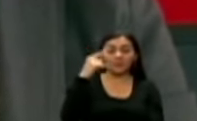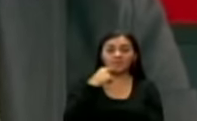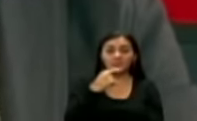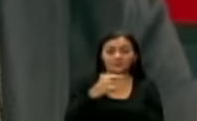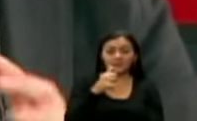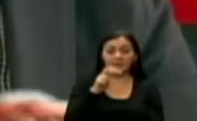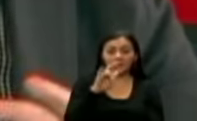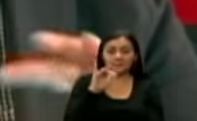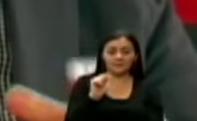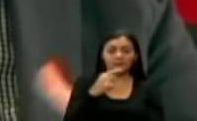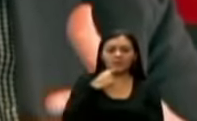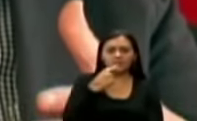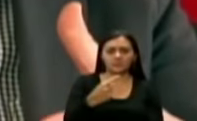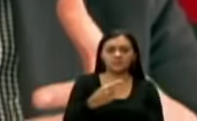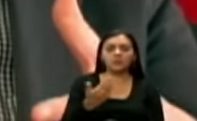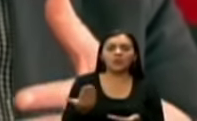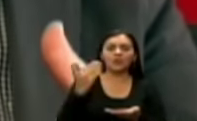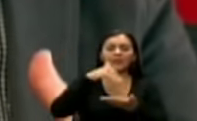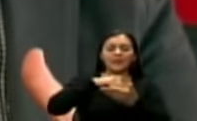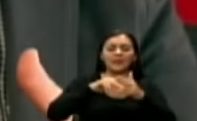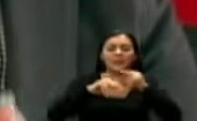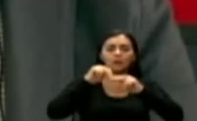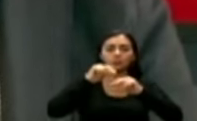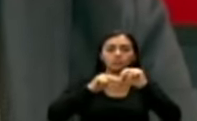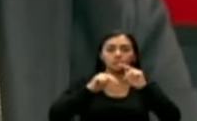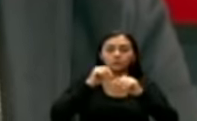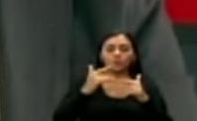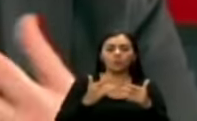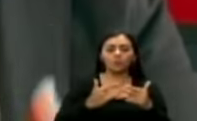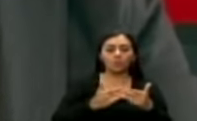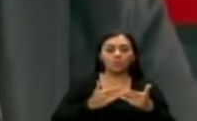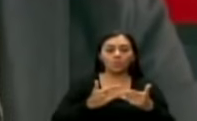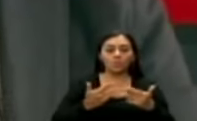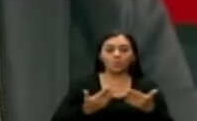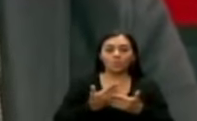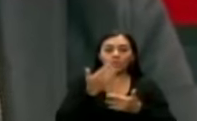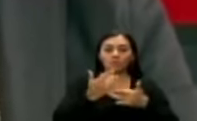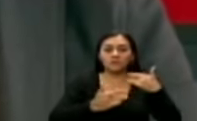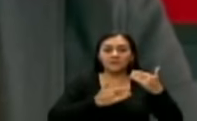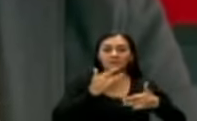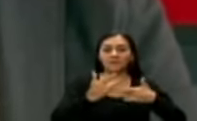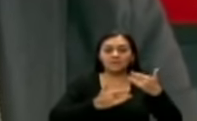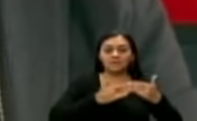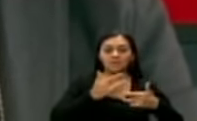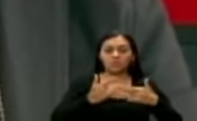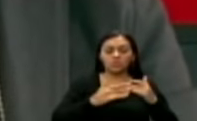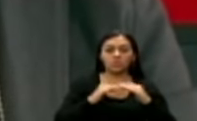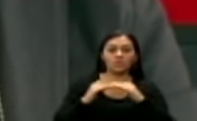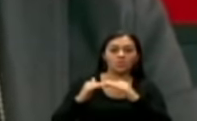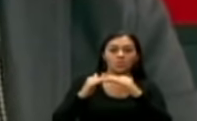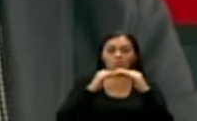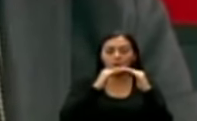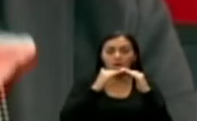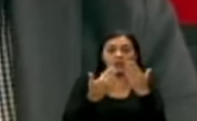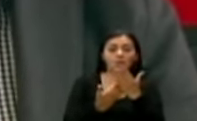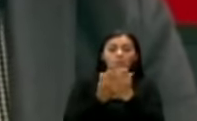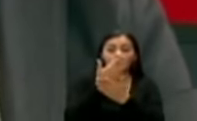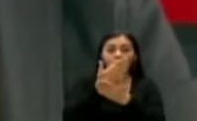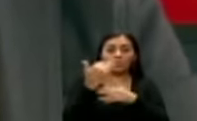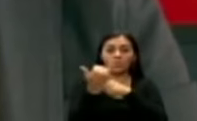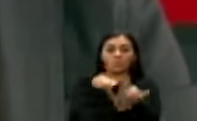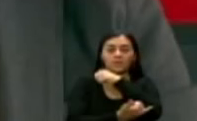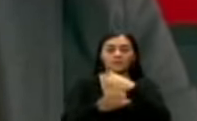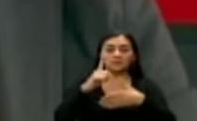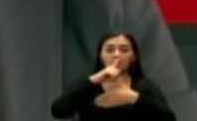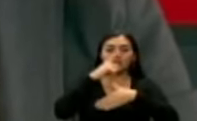Linera, que se está construyendo un nuevo sentido común en algunos países de América Latina, donde hay una agenda